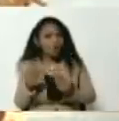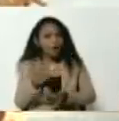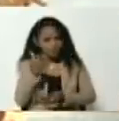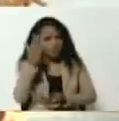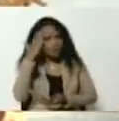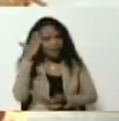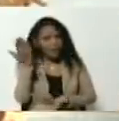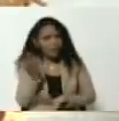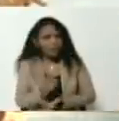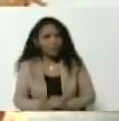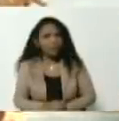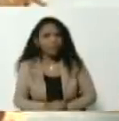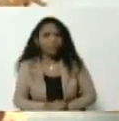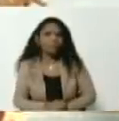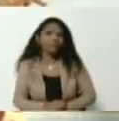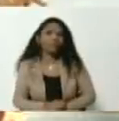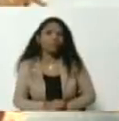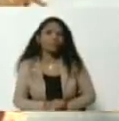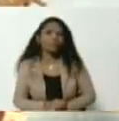$26 millones?